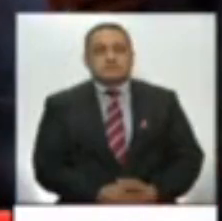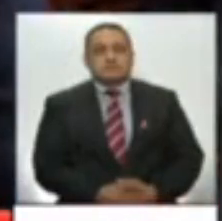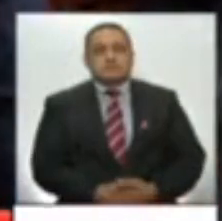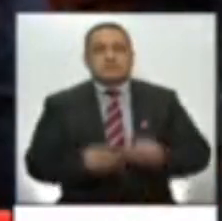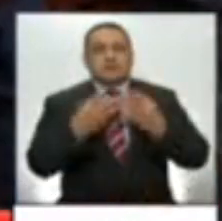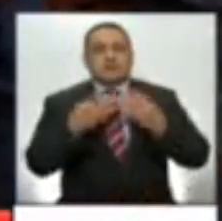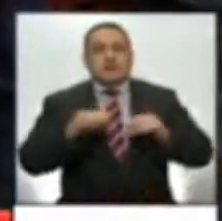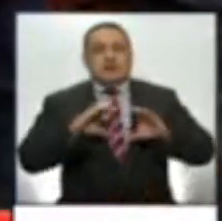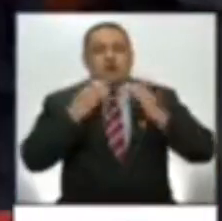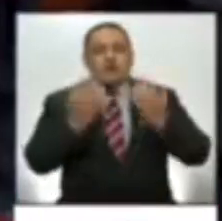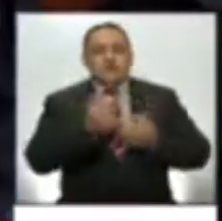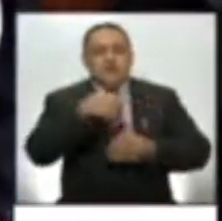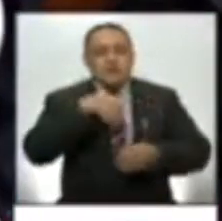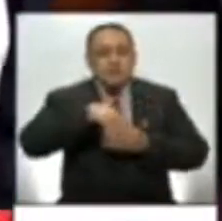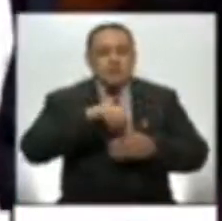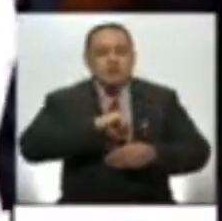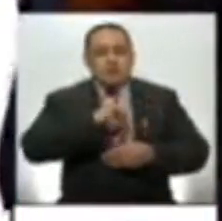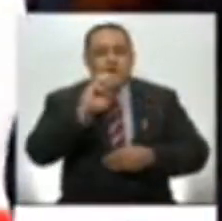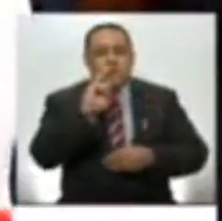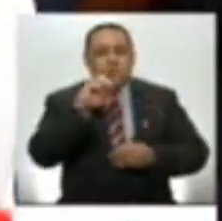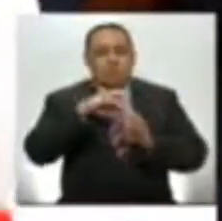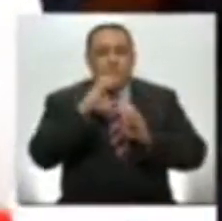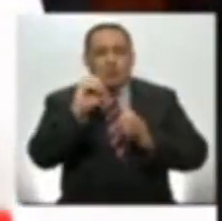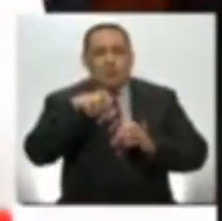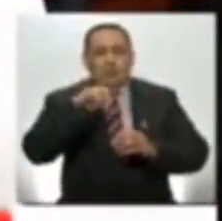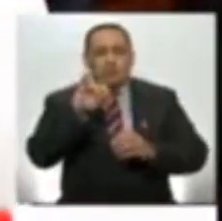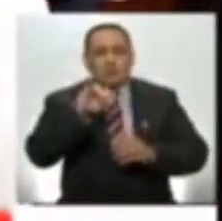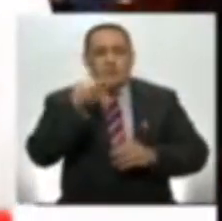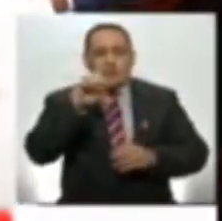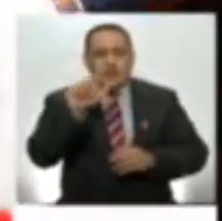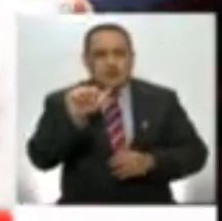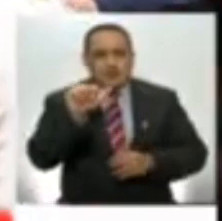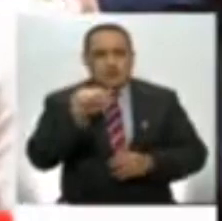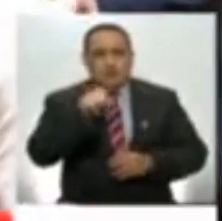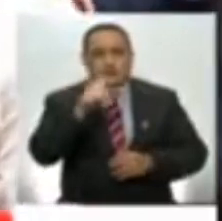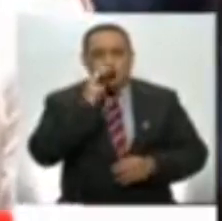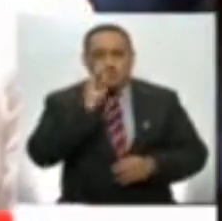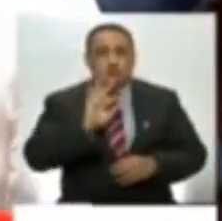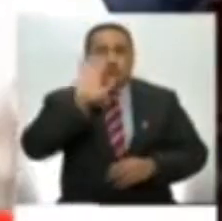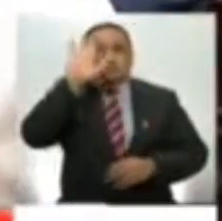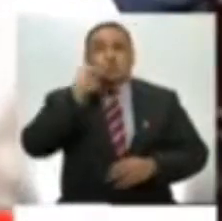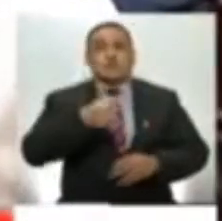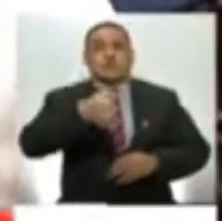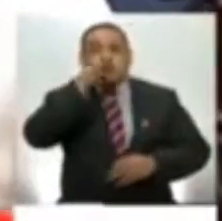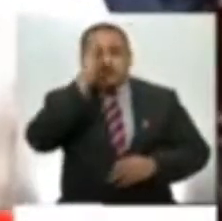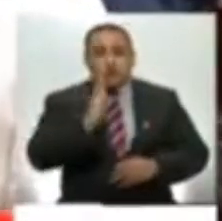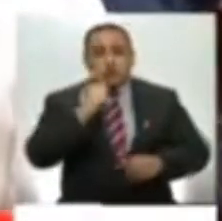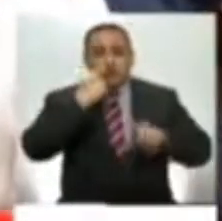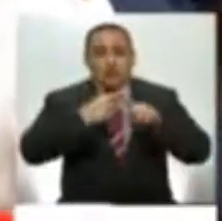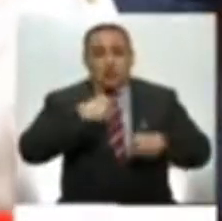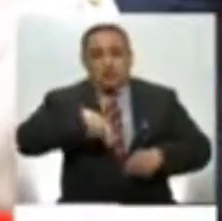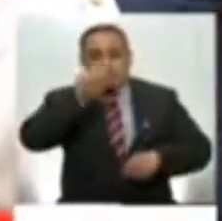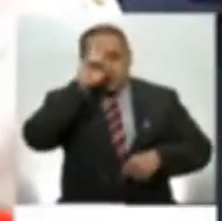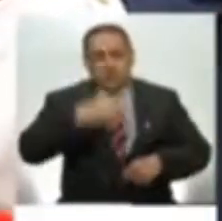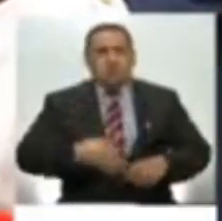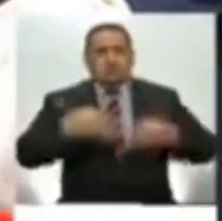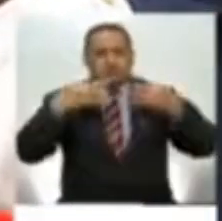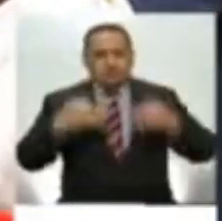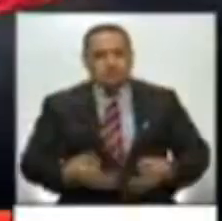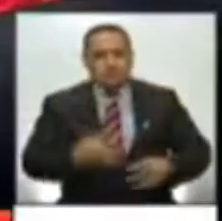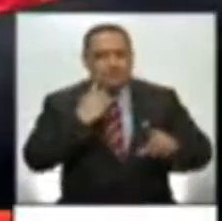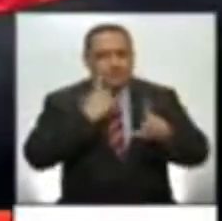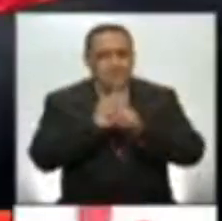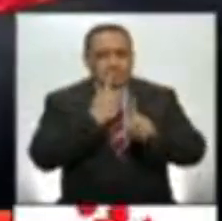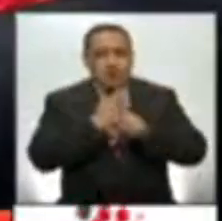Señor congresista electo Enrique Wong Pujada, ¿jura usted por Dios y por la patria cumplir fielmente